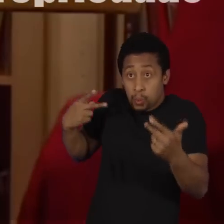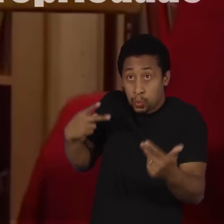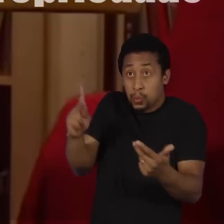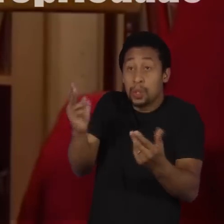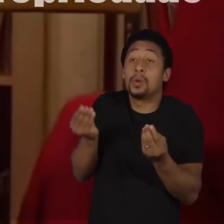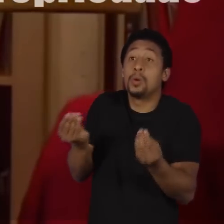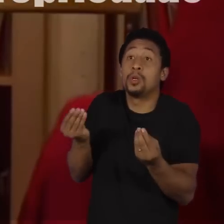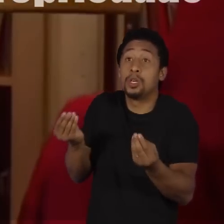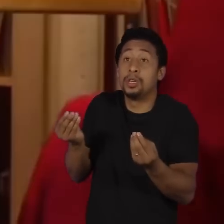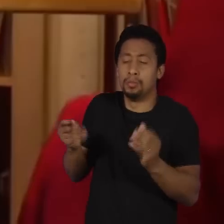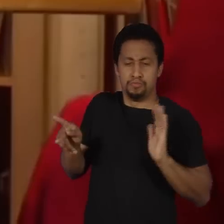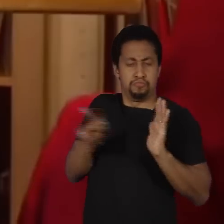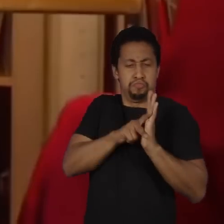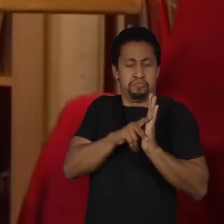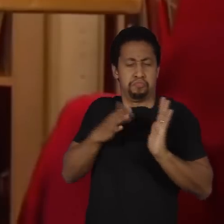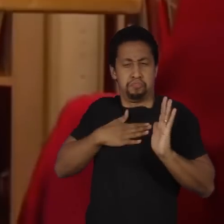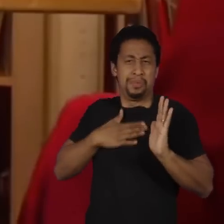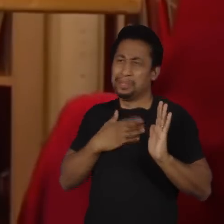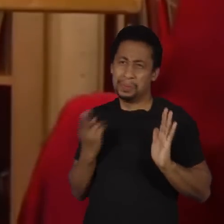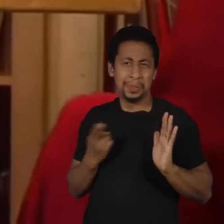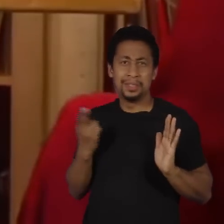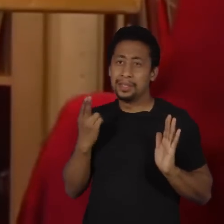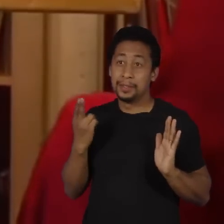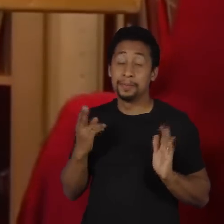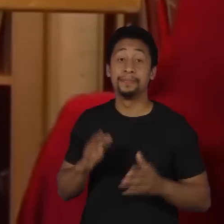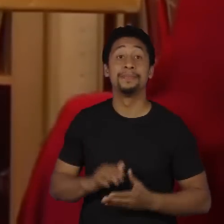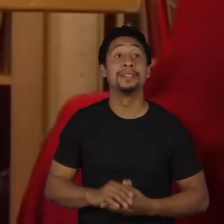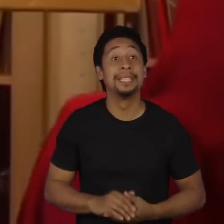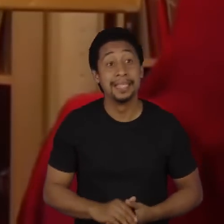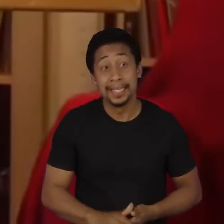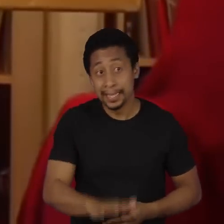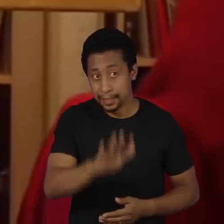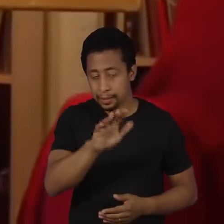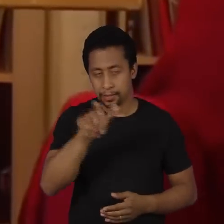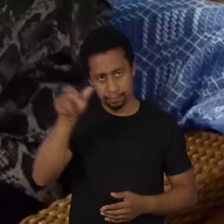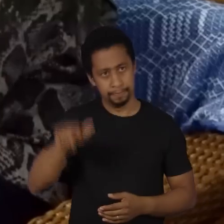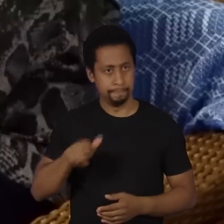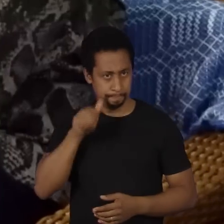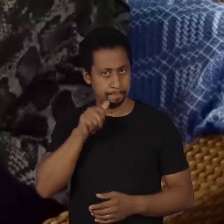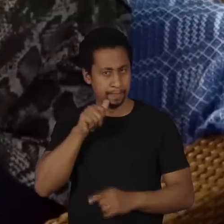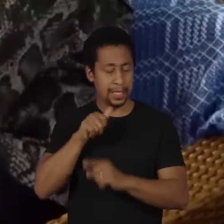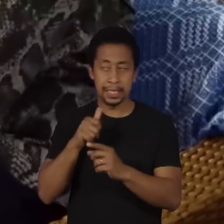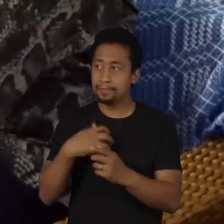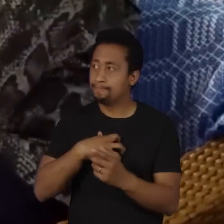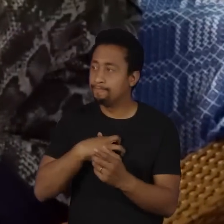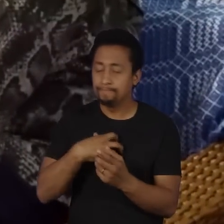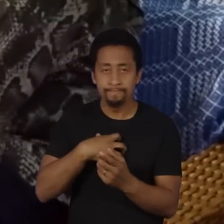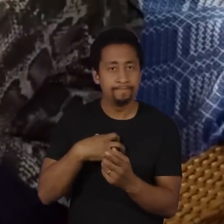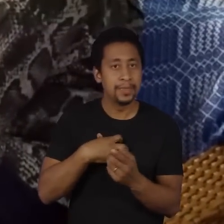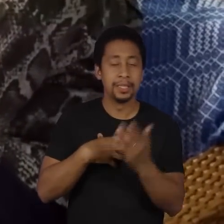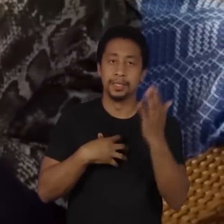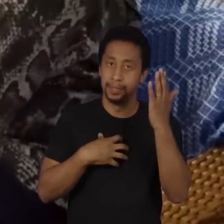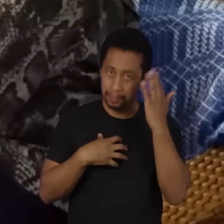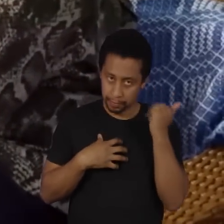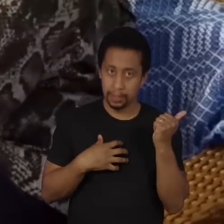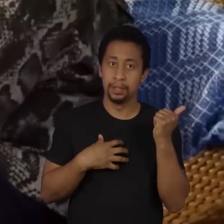hay posesión. Ela é tão atinada que ela soube que ele estava